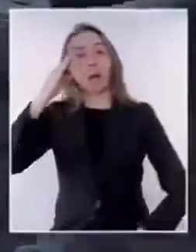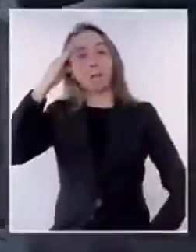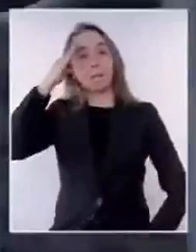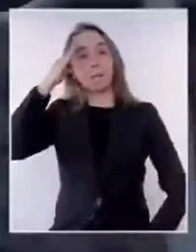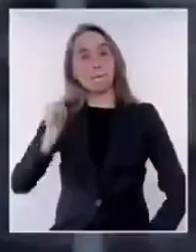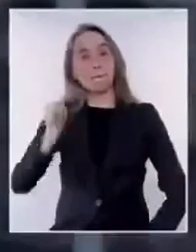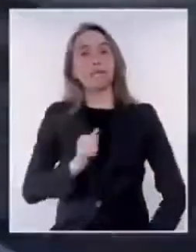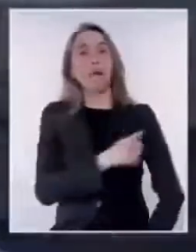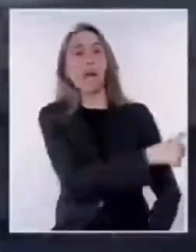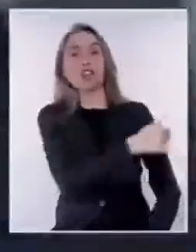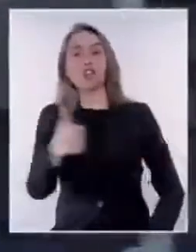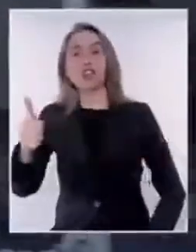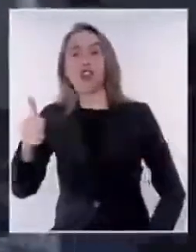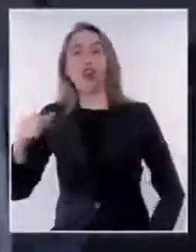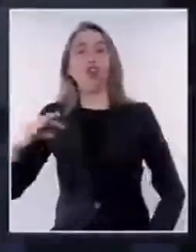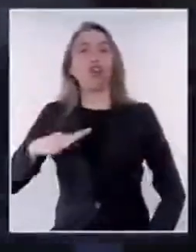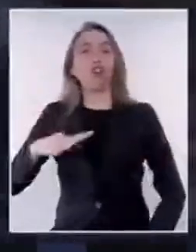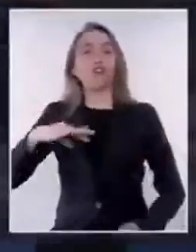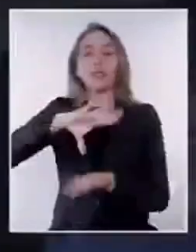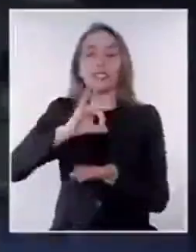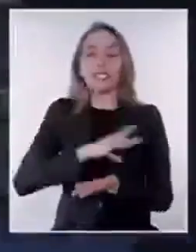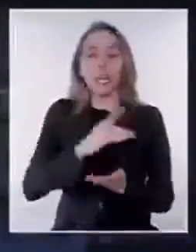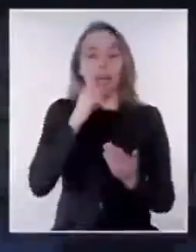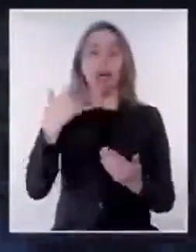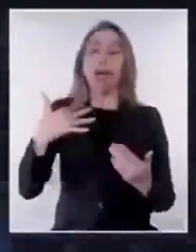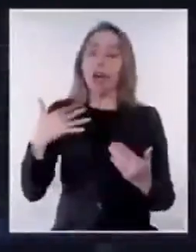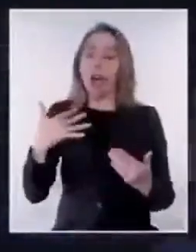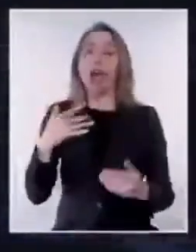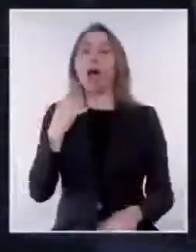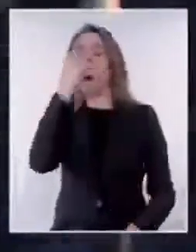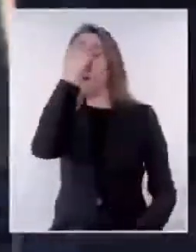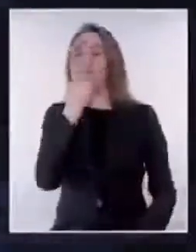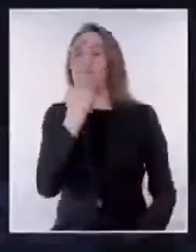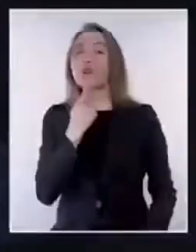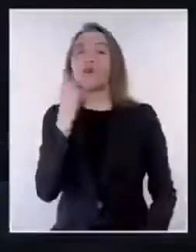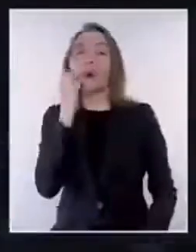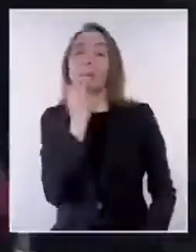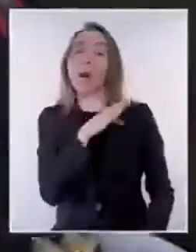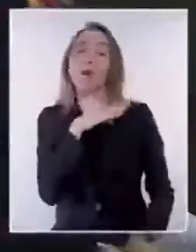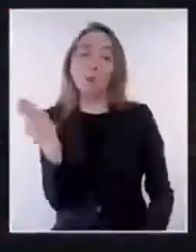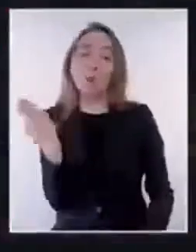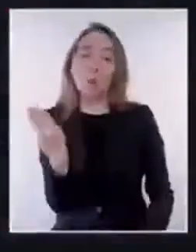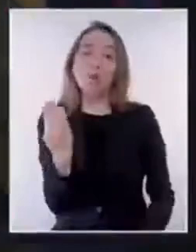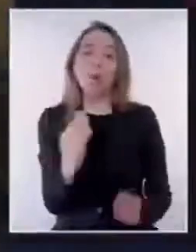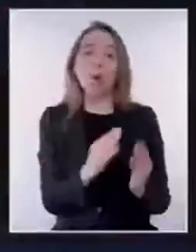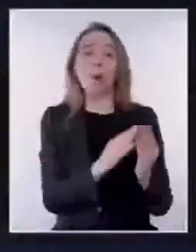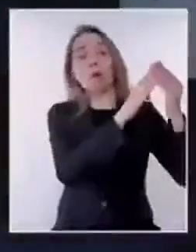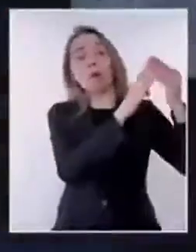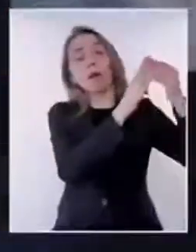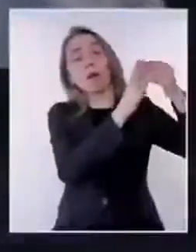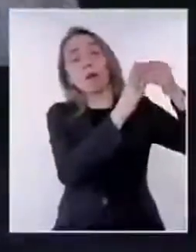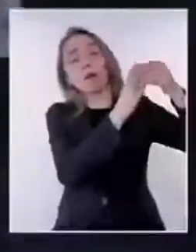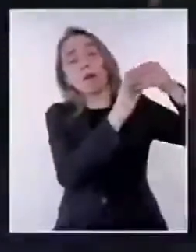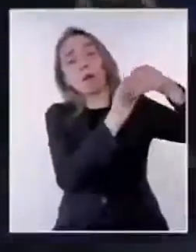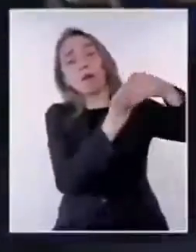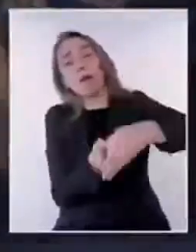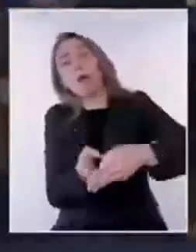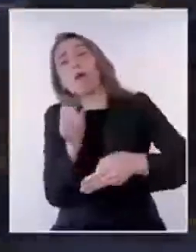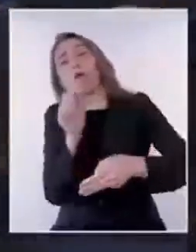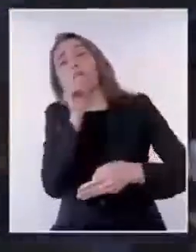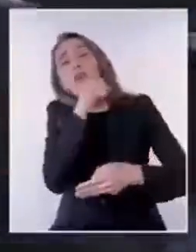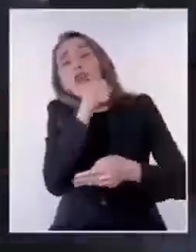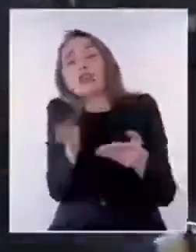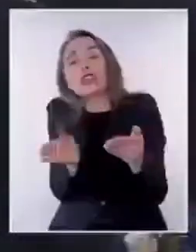que todo el país se releva y se recuerda la figura de Arturo Prat, que pese a morir, pese a que se hundió ese día la vieja y